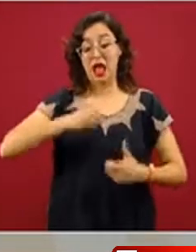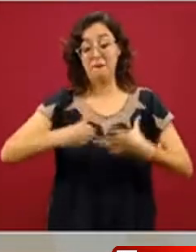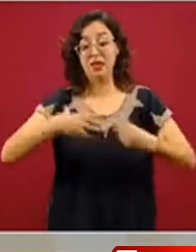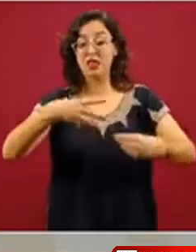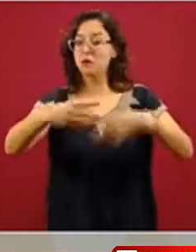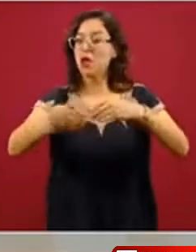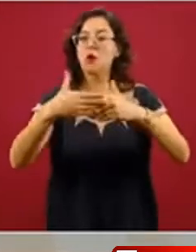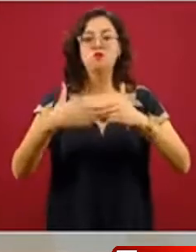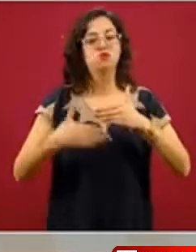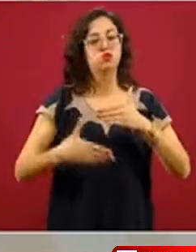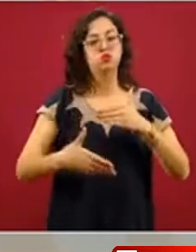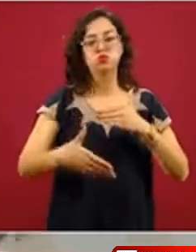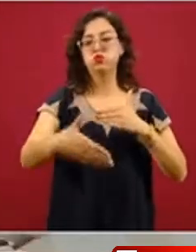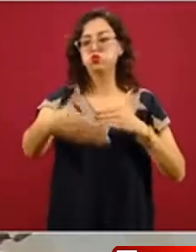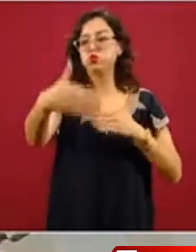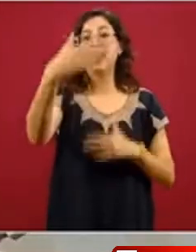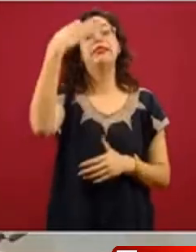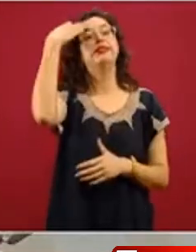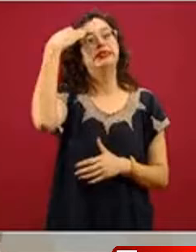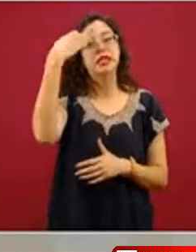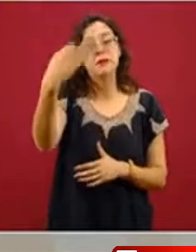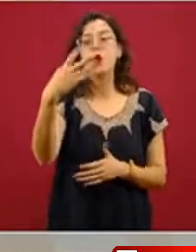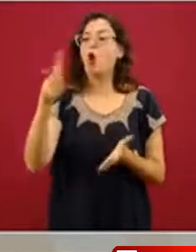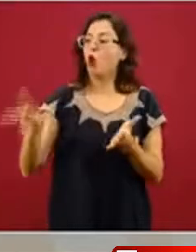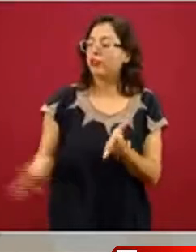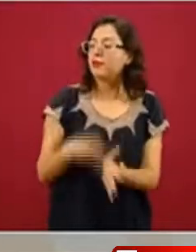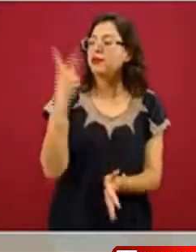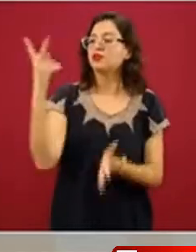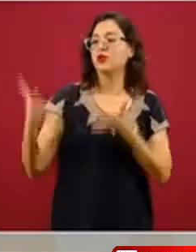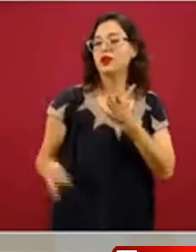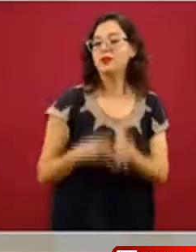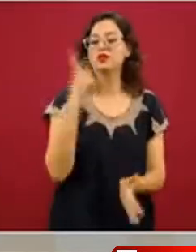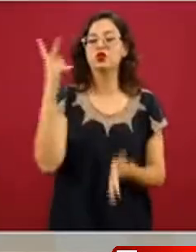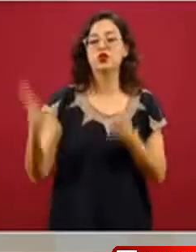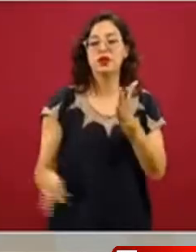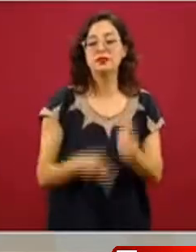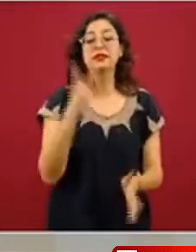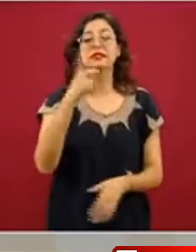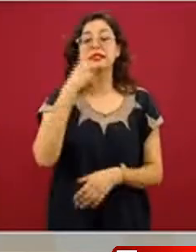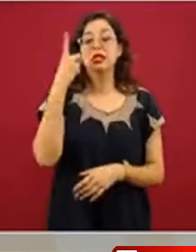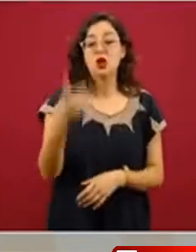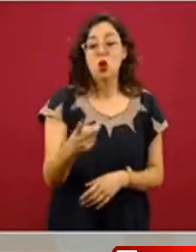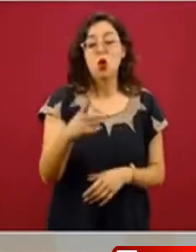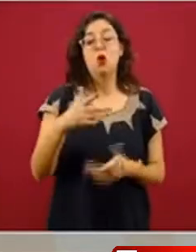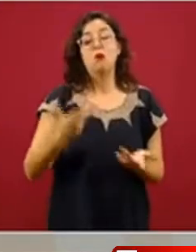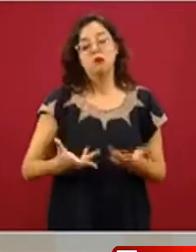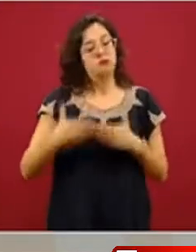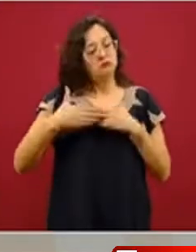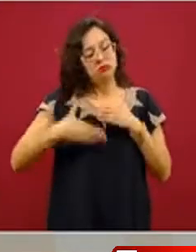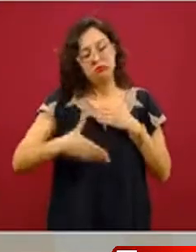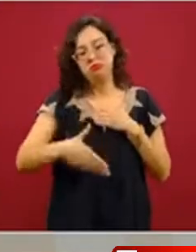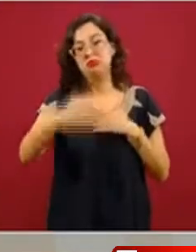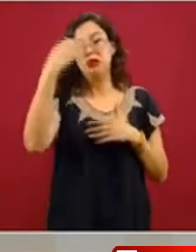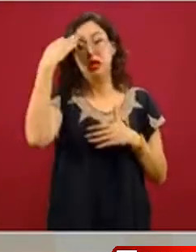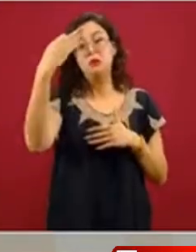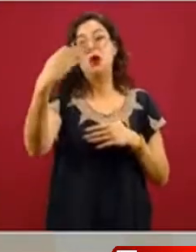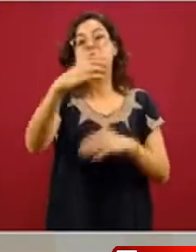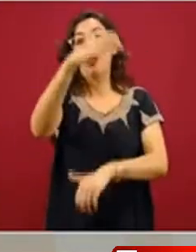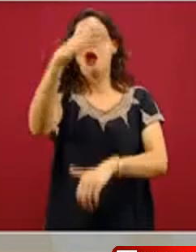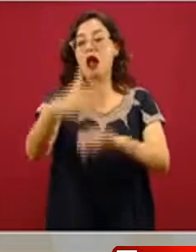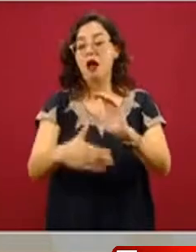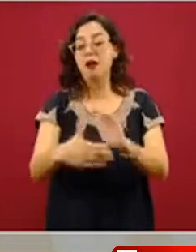epidemia, sigo diciendo, preparémonos para una epidemia larga. Esta terminará en su primer ciclo en el mes de